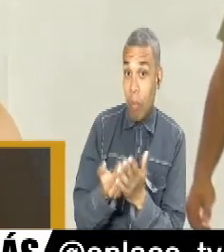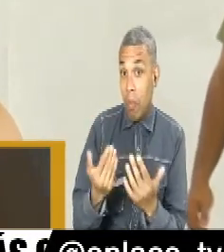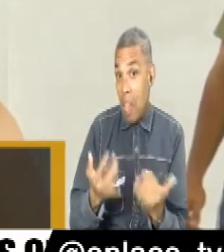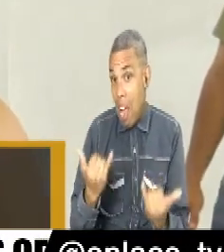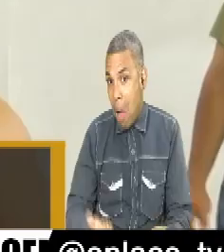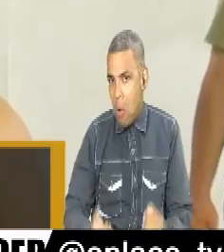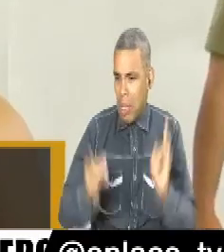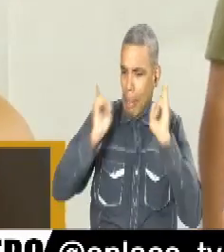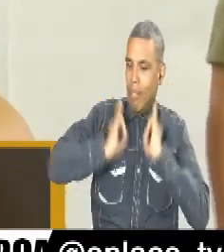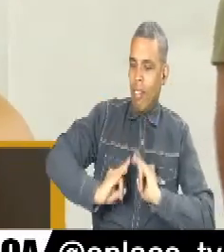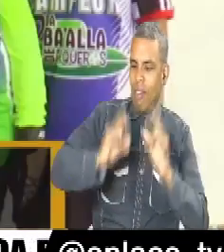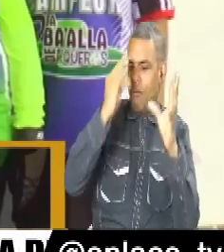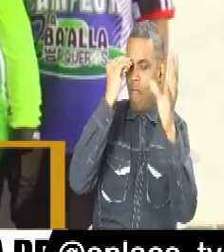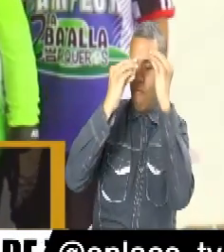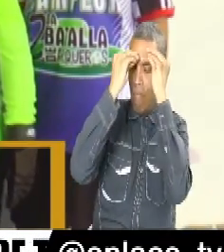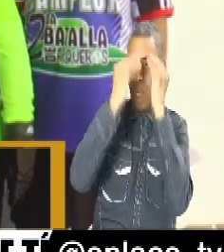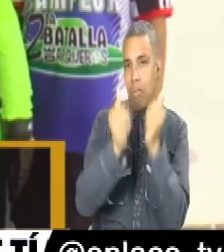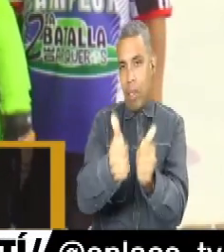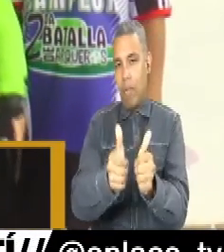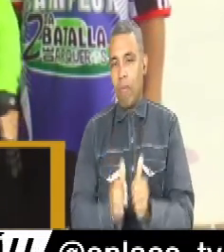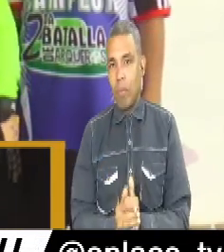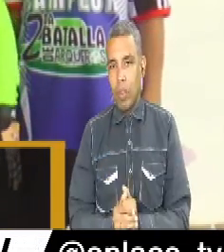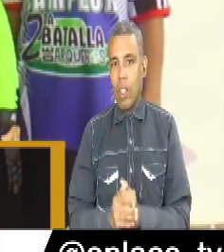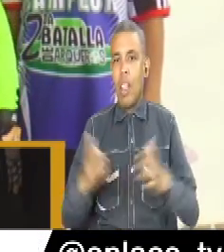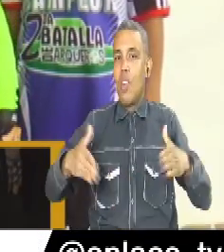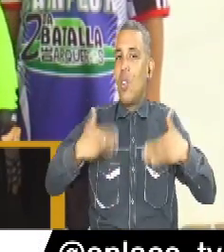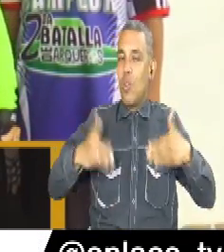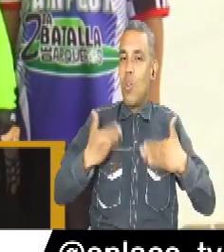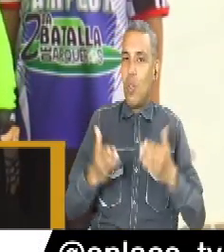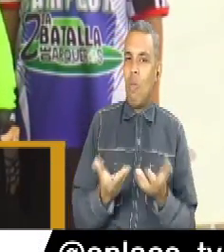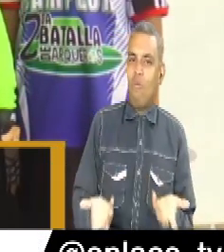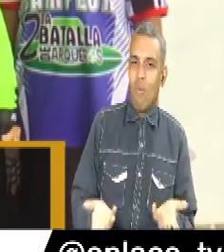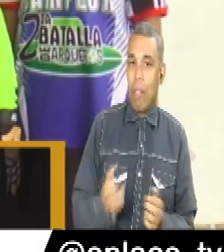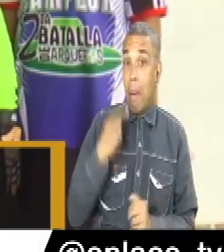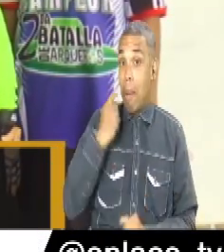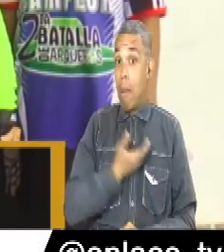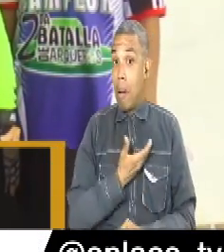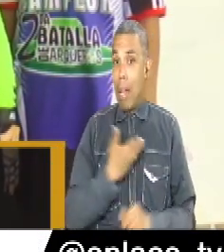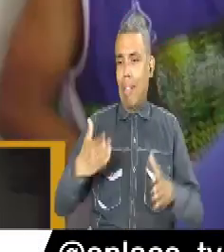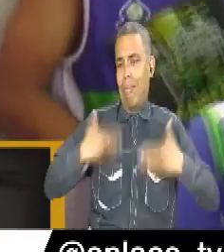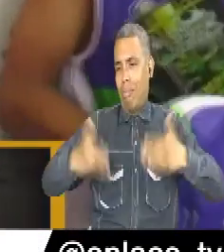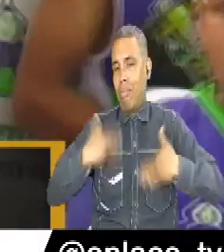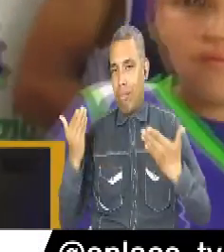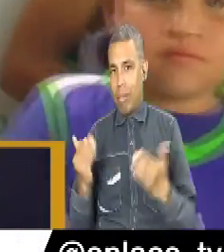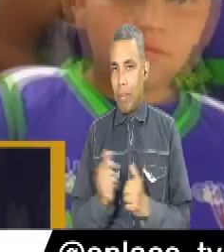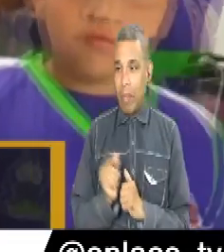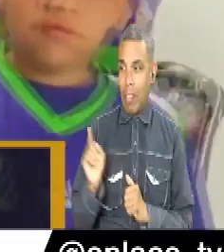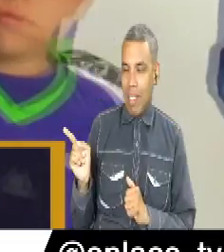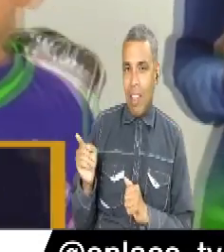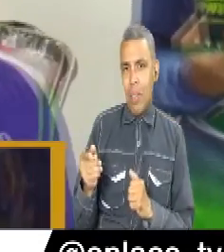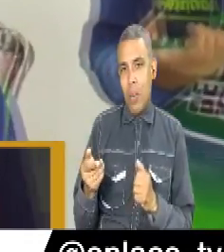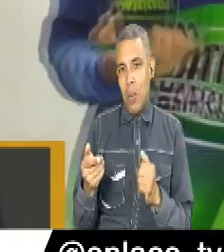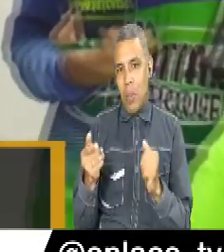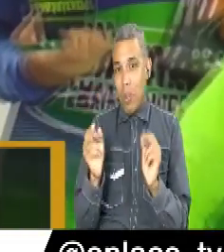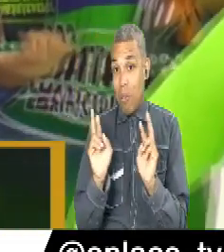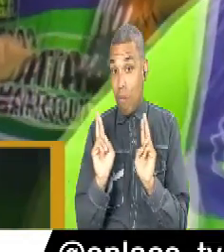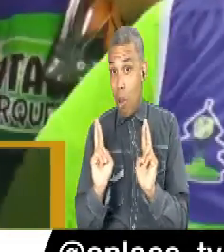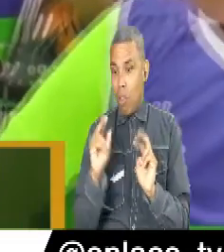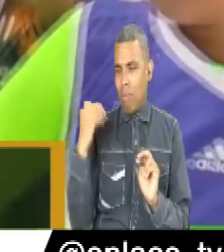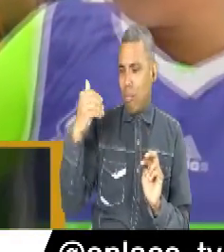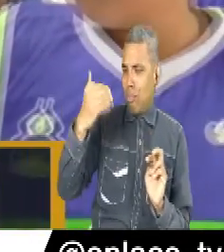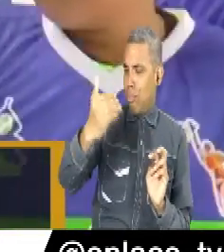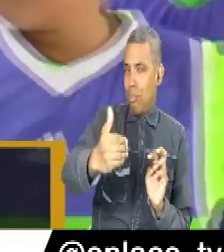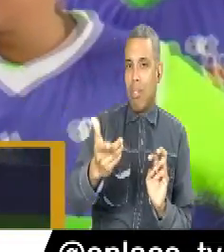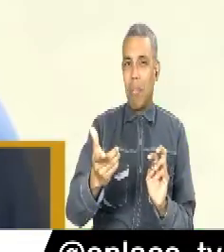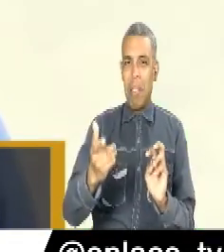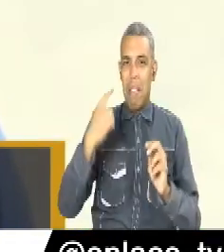que tuvo en el día de hoy. Los más felices de este encuentro de arqueros fueron los padres de los más pequeños, que esperan tener en la familia figuras de la talla de Ospina o de Higuita.